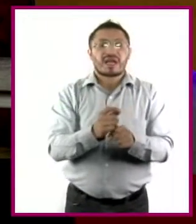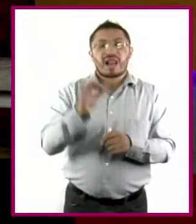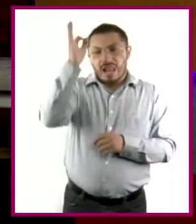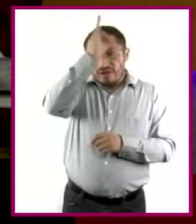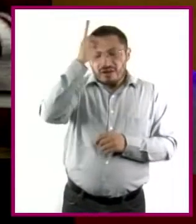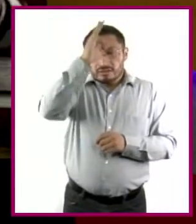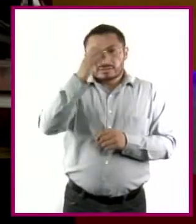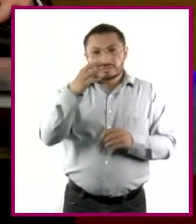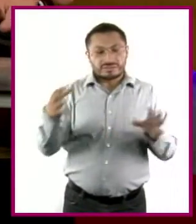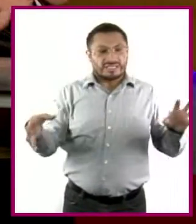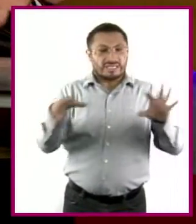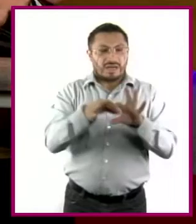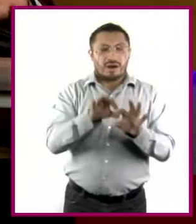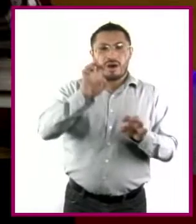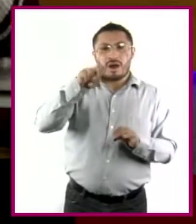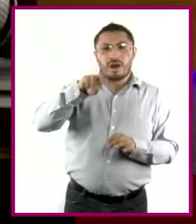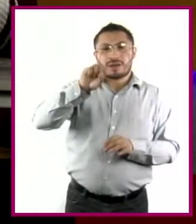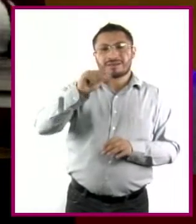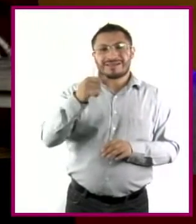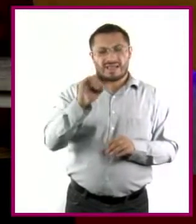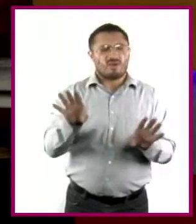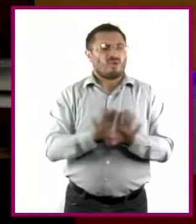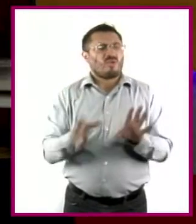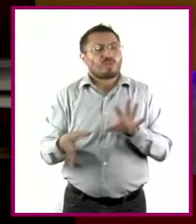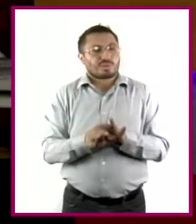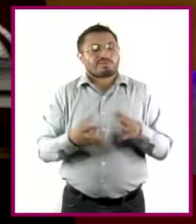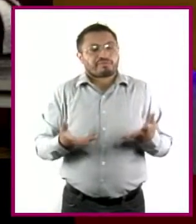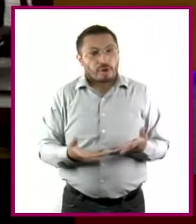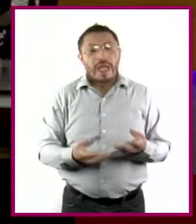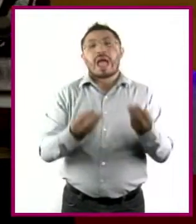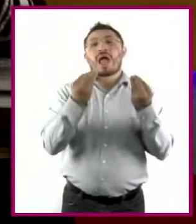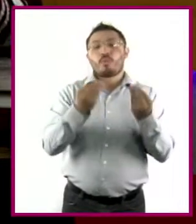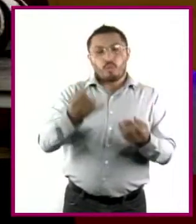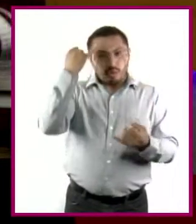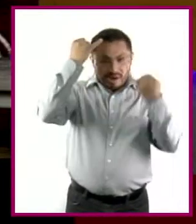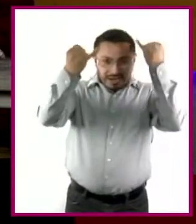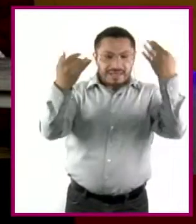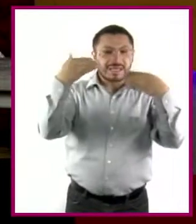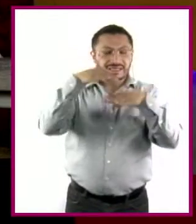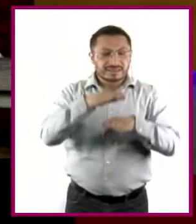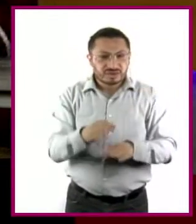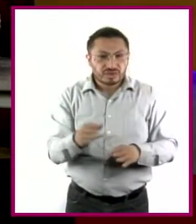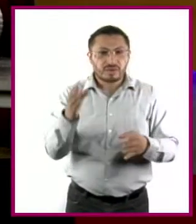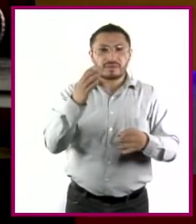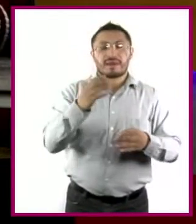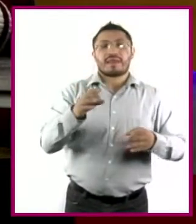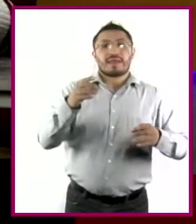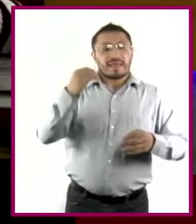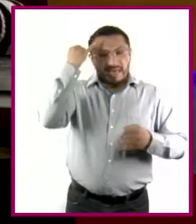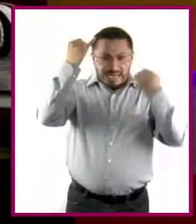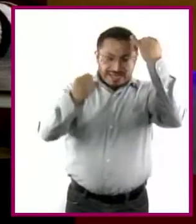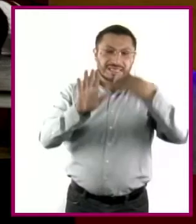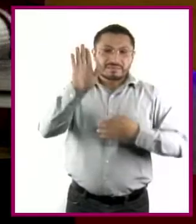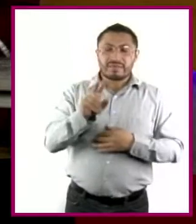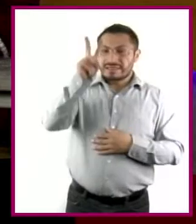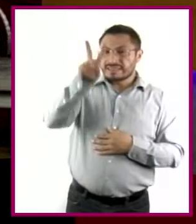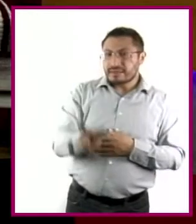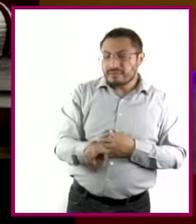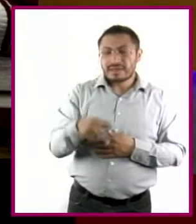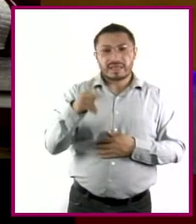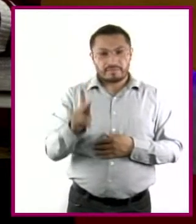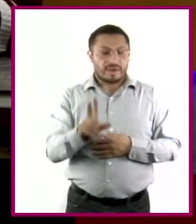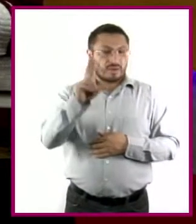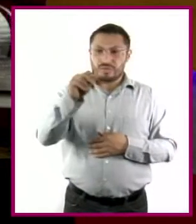¿Qué tiene que ver esto con el ensayo? Que muchas premisas se construyen sobre afirmaciones no comprobables, subjetivas o de opinión, y